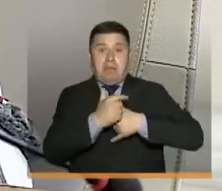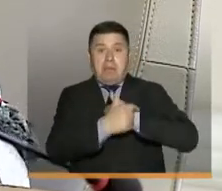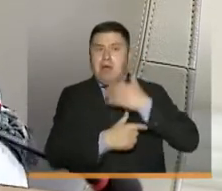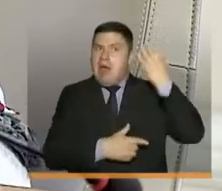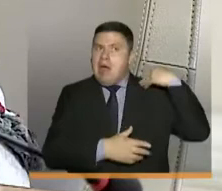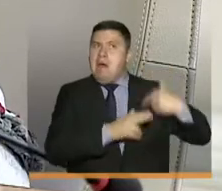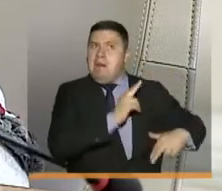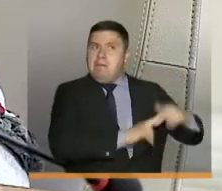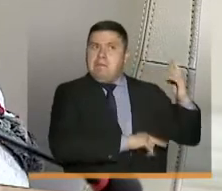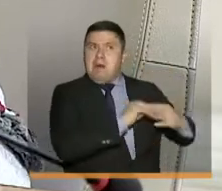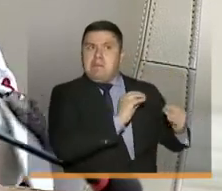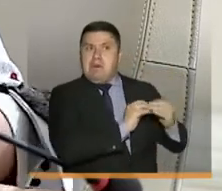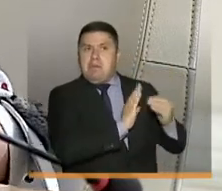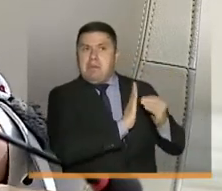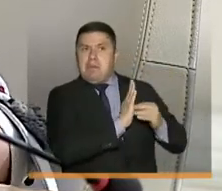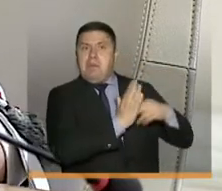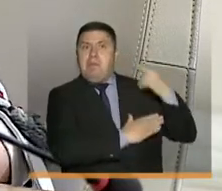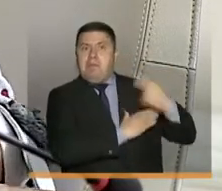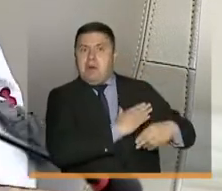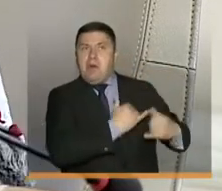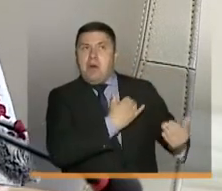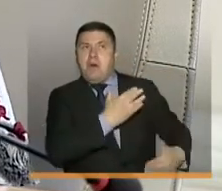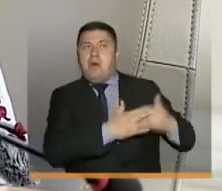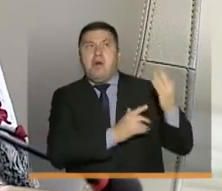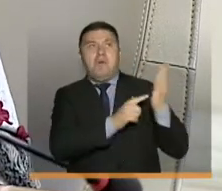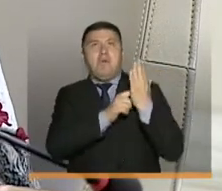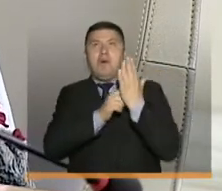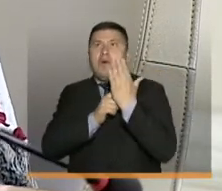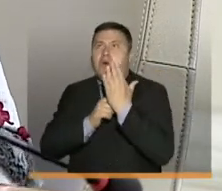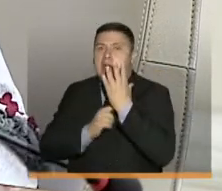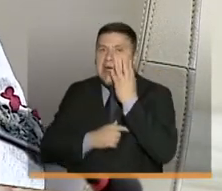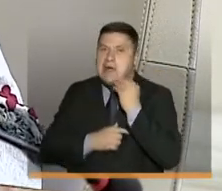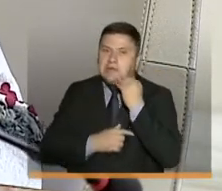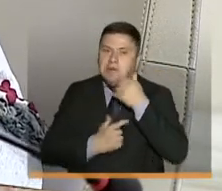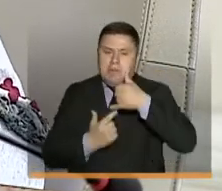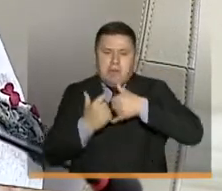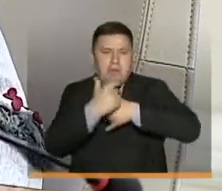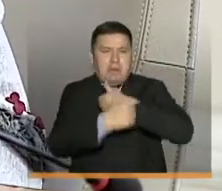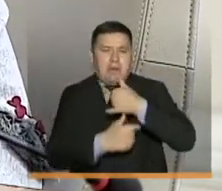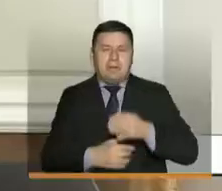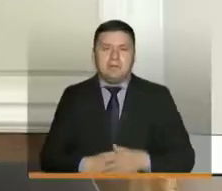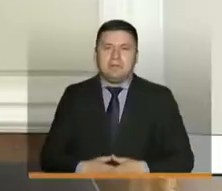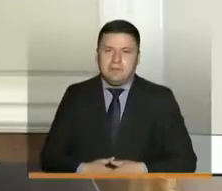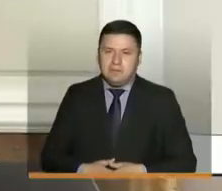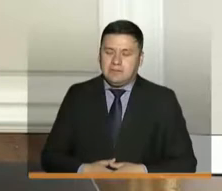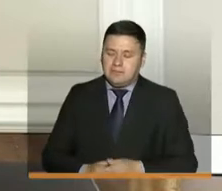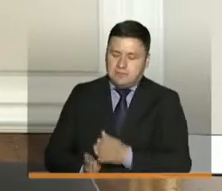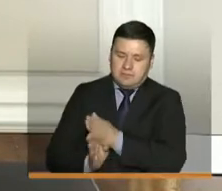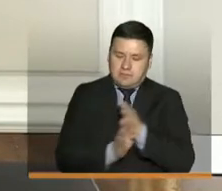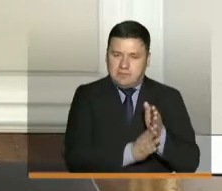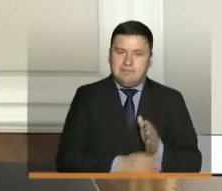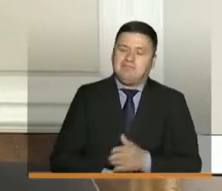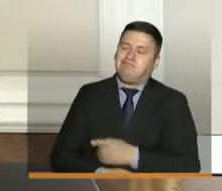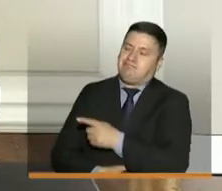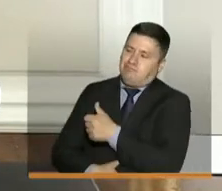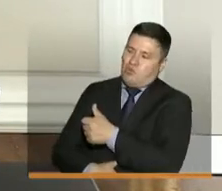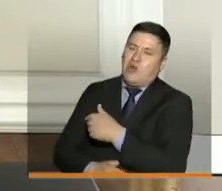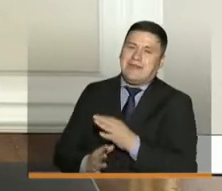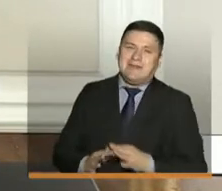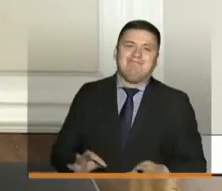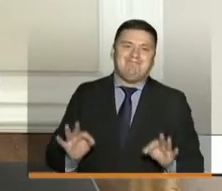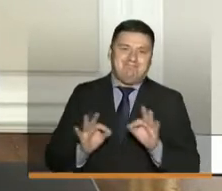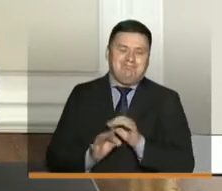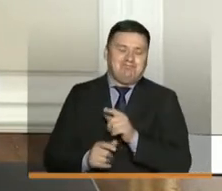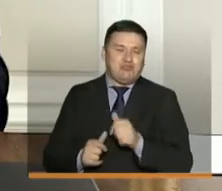venían construyendo sus proyectos y que nos van a comenzar a mostrar experiencias desde las regiones. Y algo también que ha sido muy